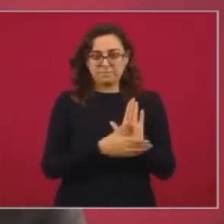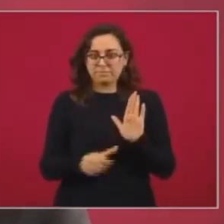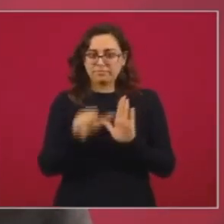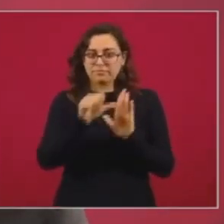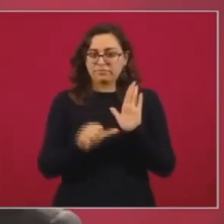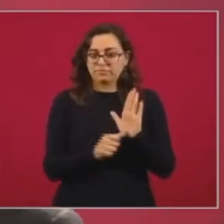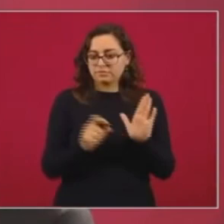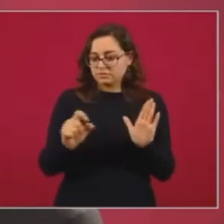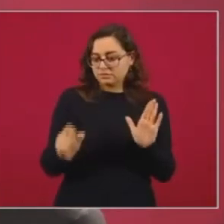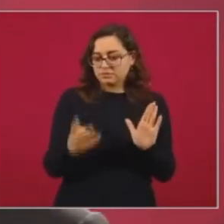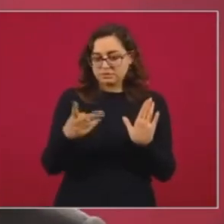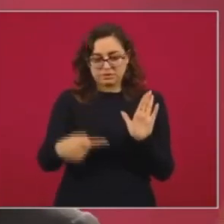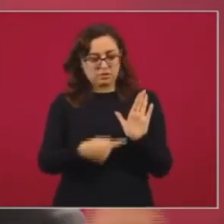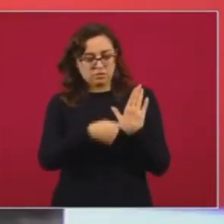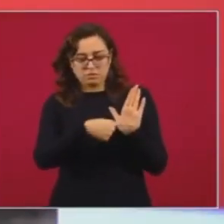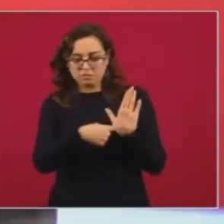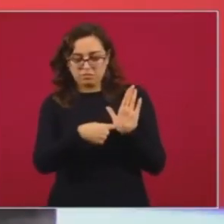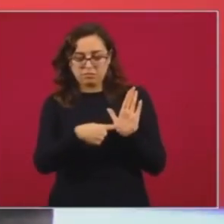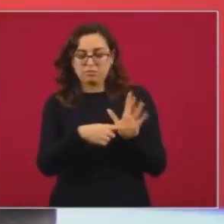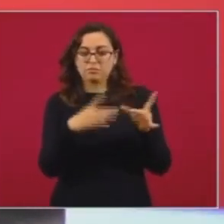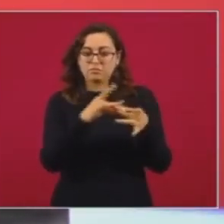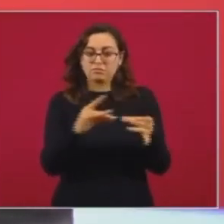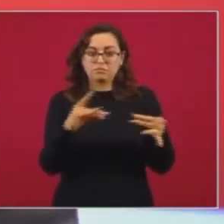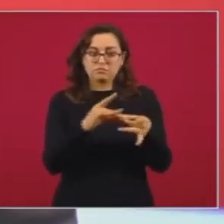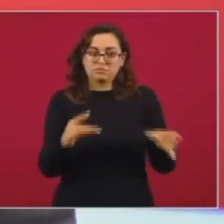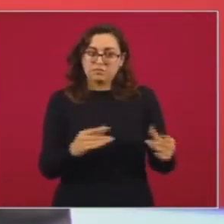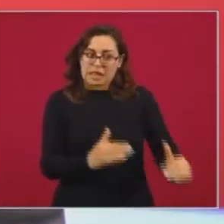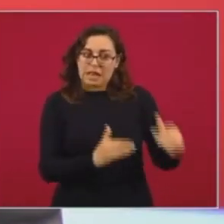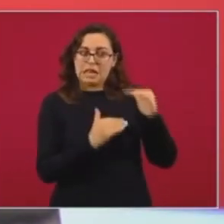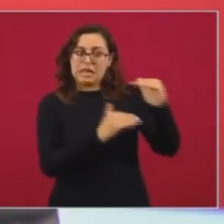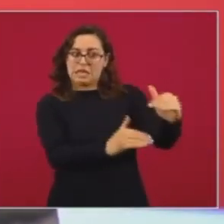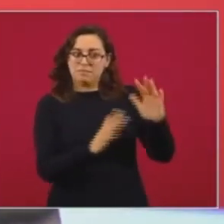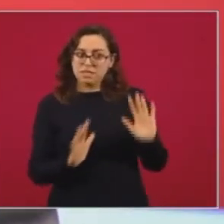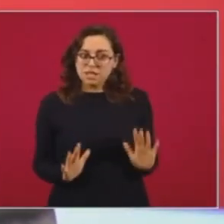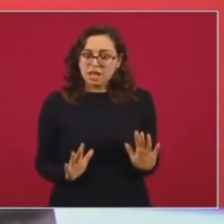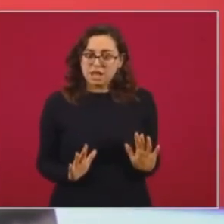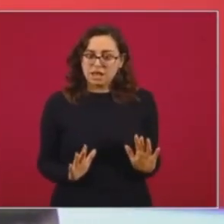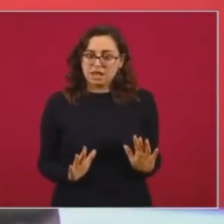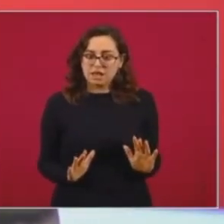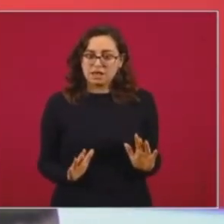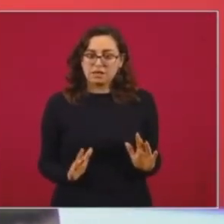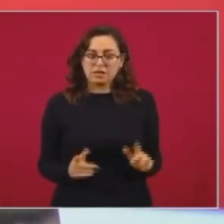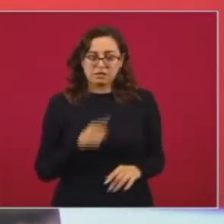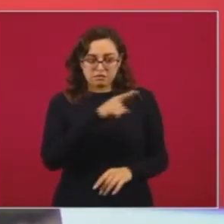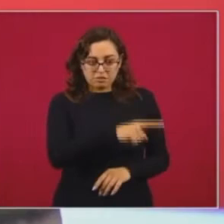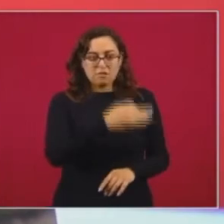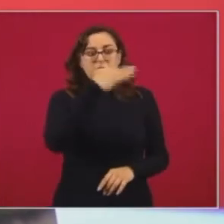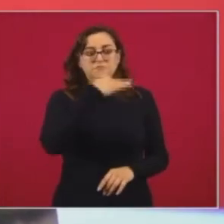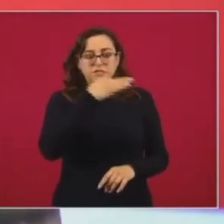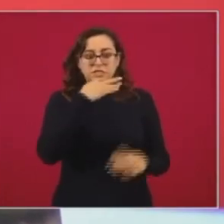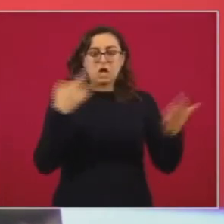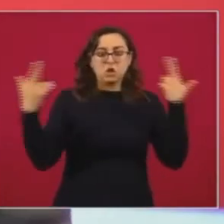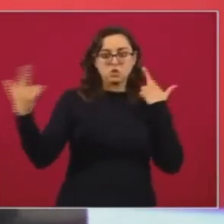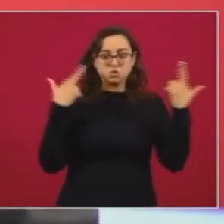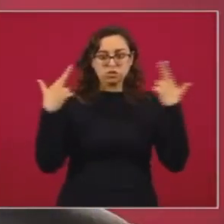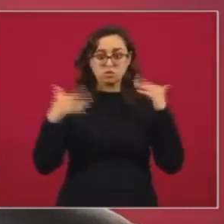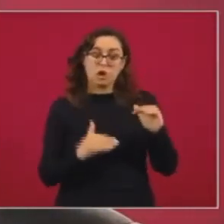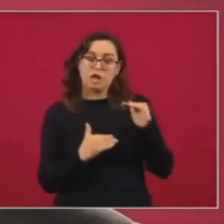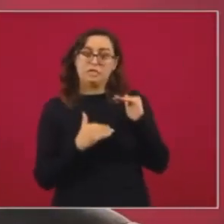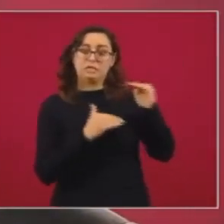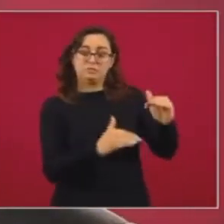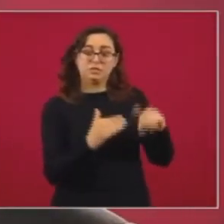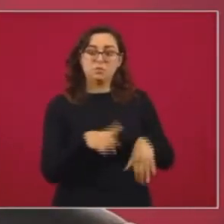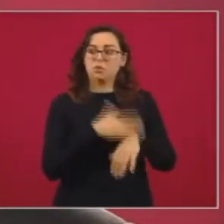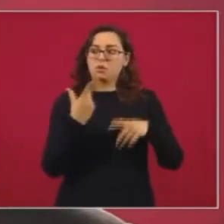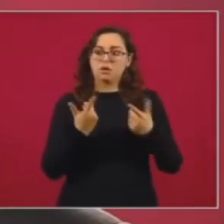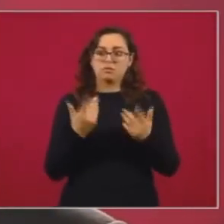artículo 24 que existen límites de tolerancia a la realización de ruido, porque el ruido se